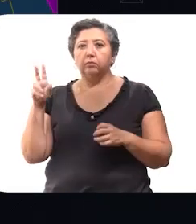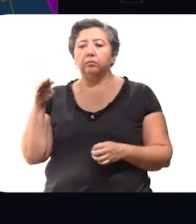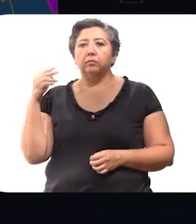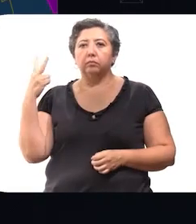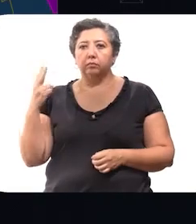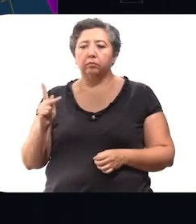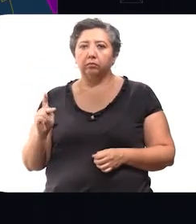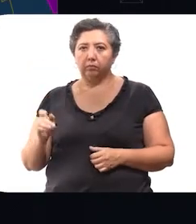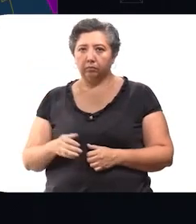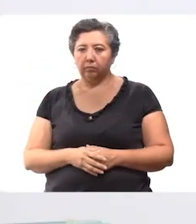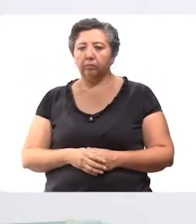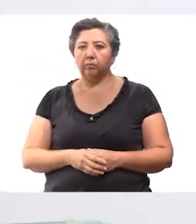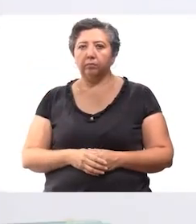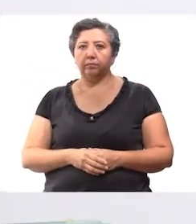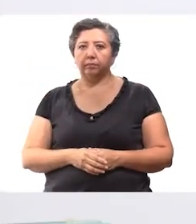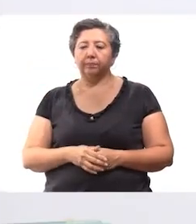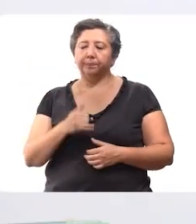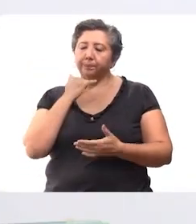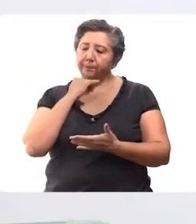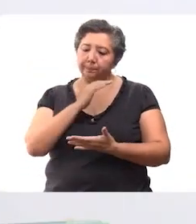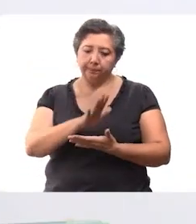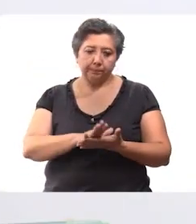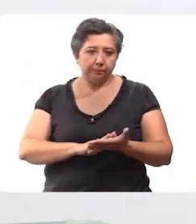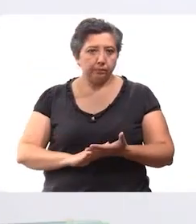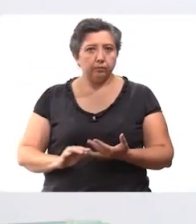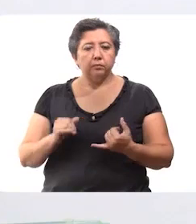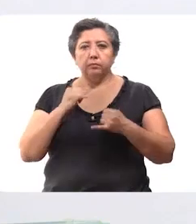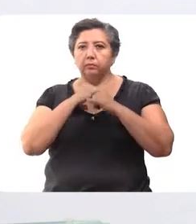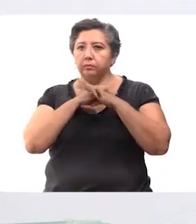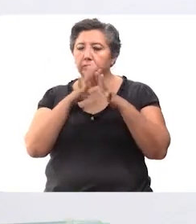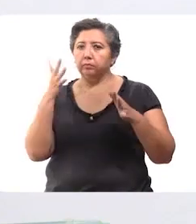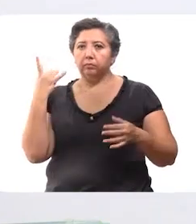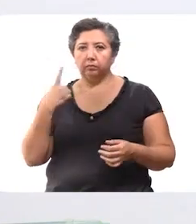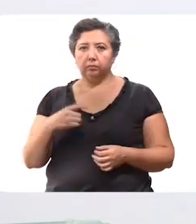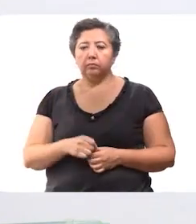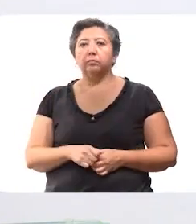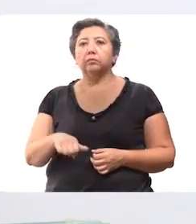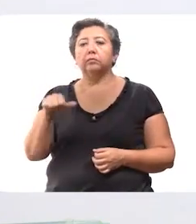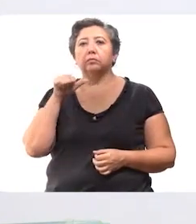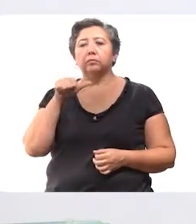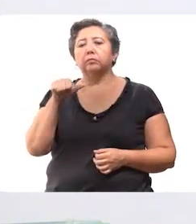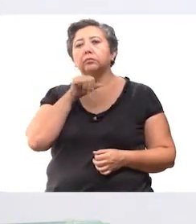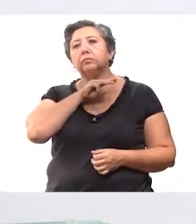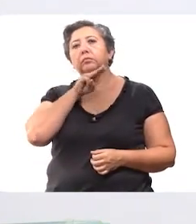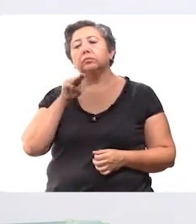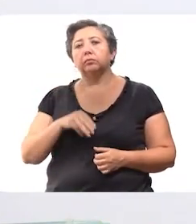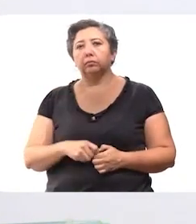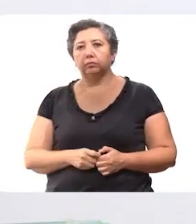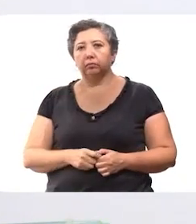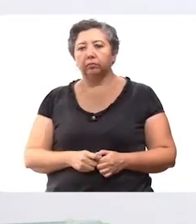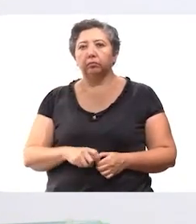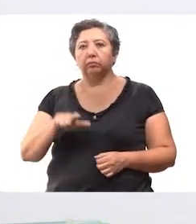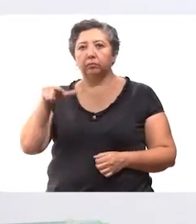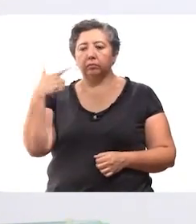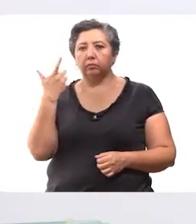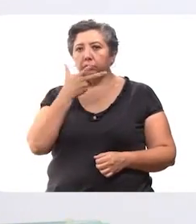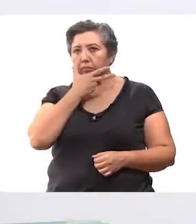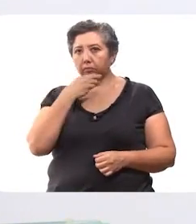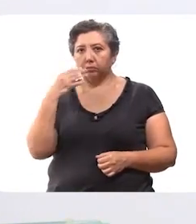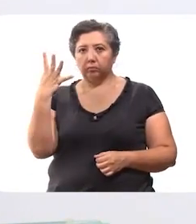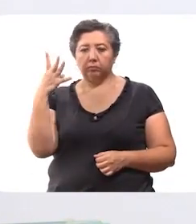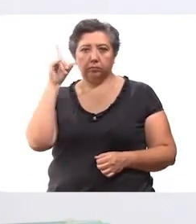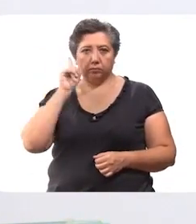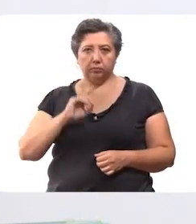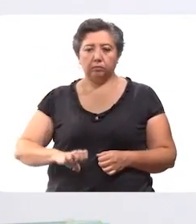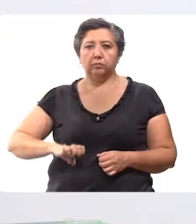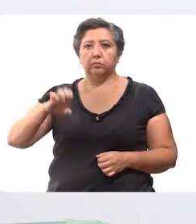9.692 en la zona poniente. Lamentablemente en este parte médico informamos de 16 fallecimientos, 12 hombres y 4